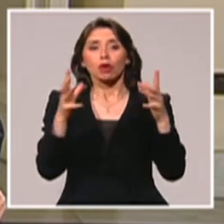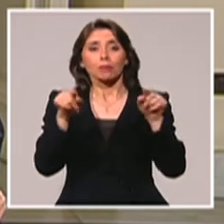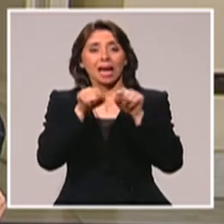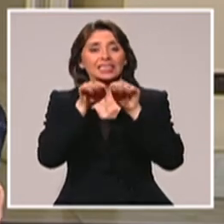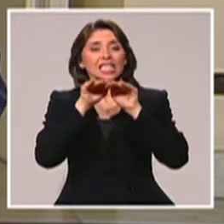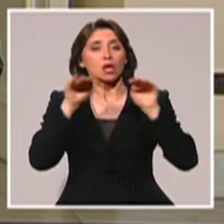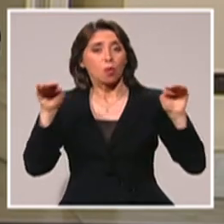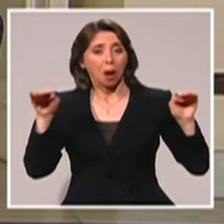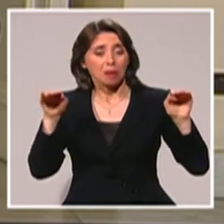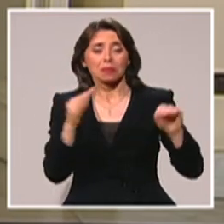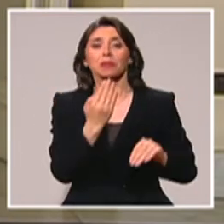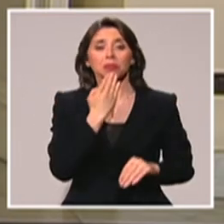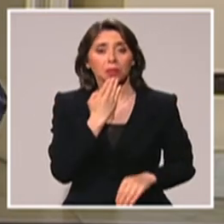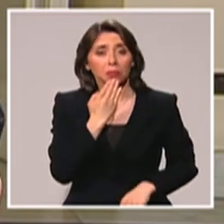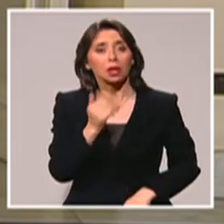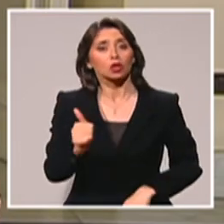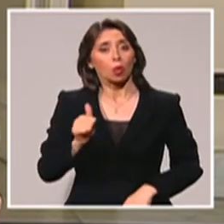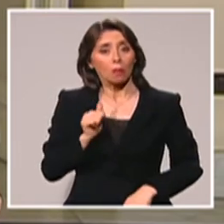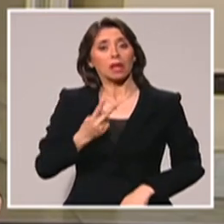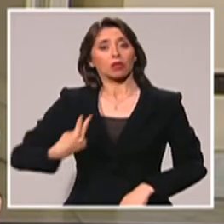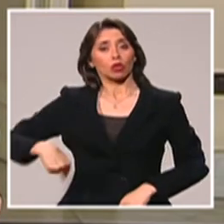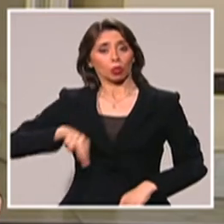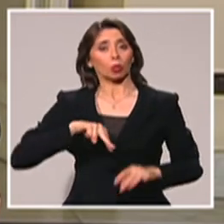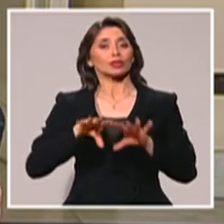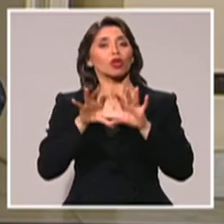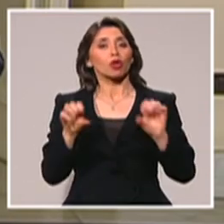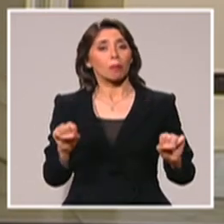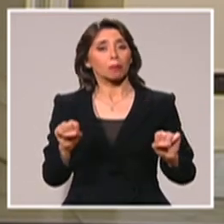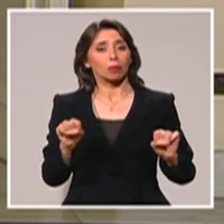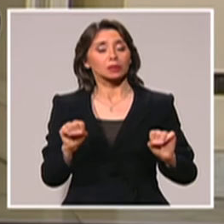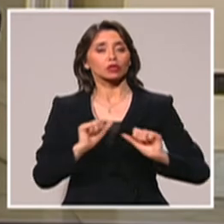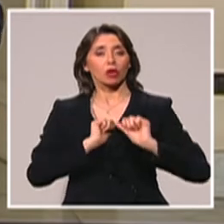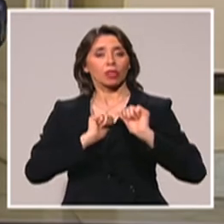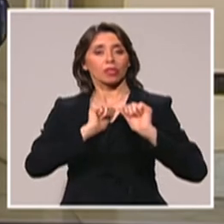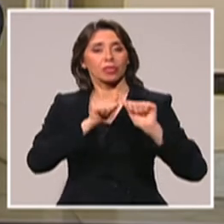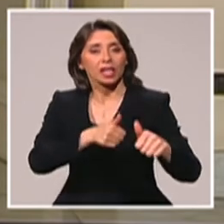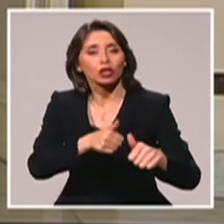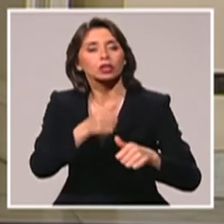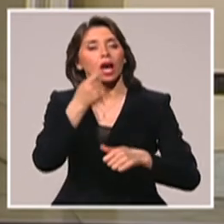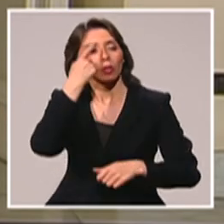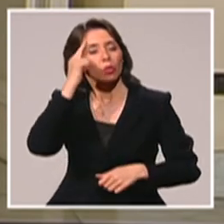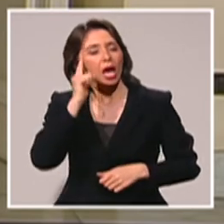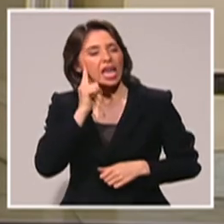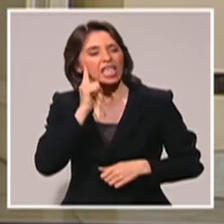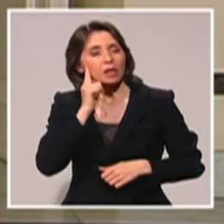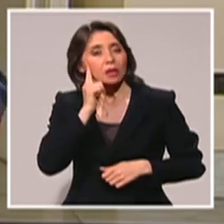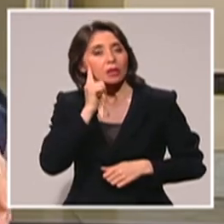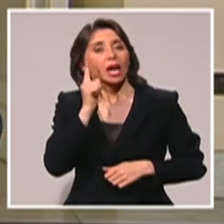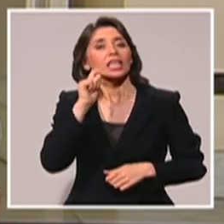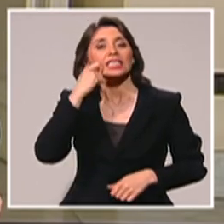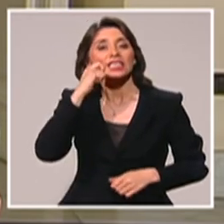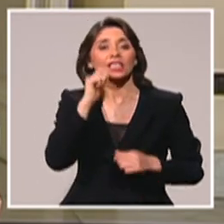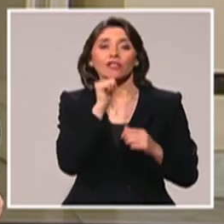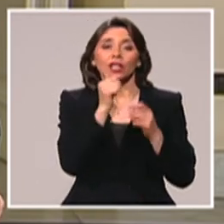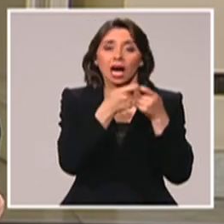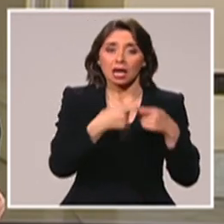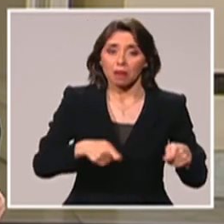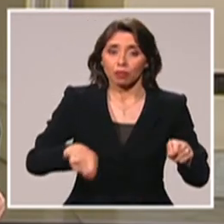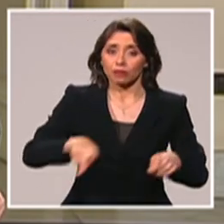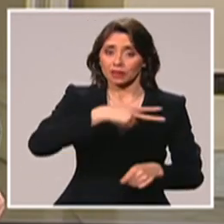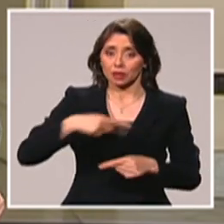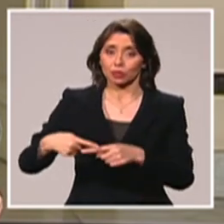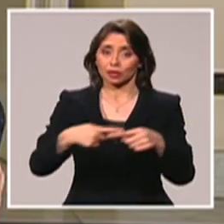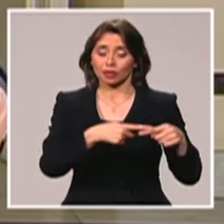y también cumpliendo nuestro compromiso de derrotar esa herida abierta qué significa la pobreza en nuestra